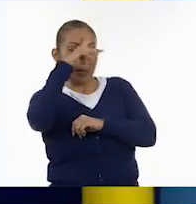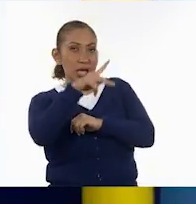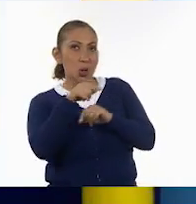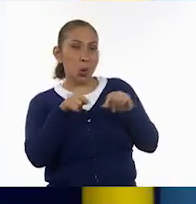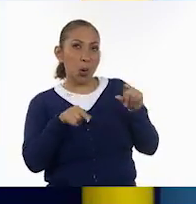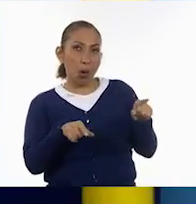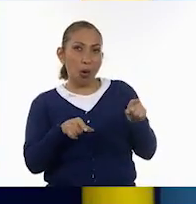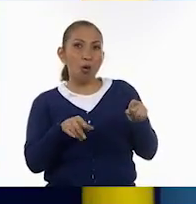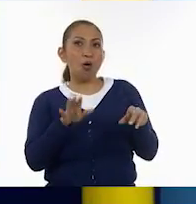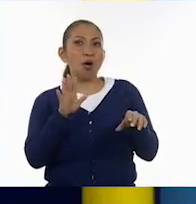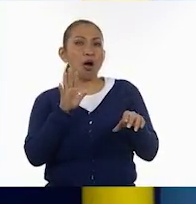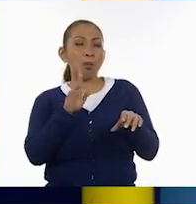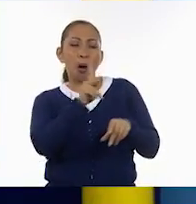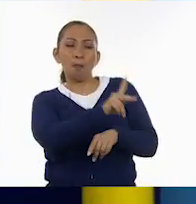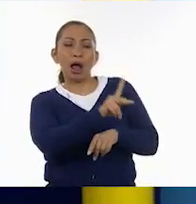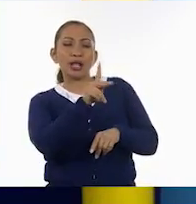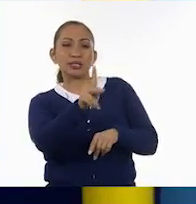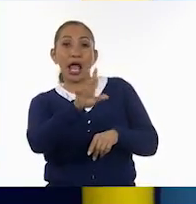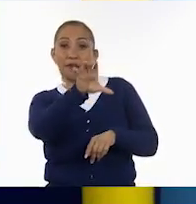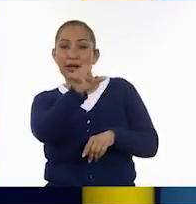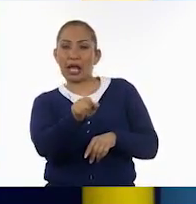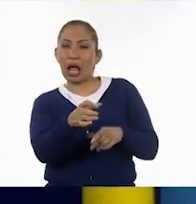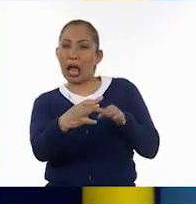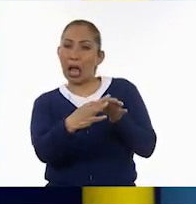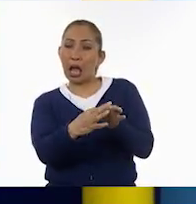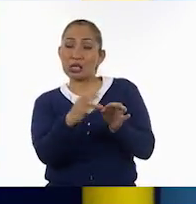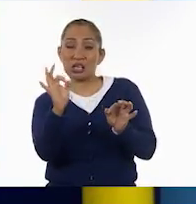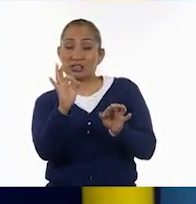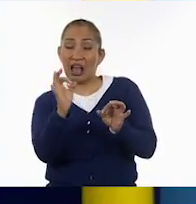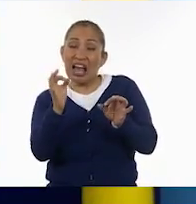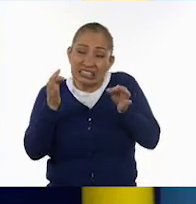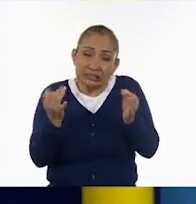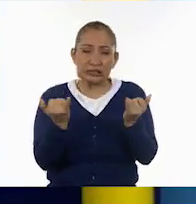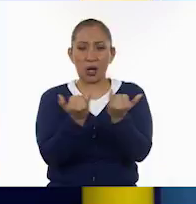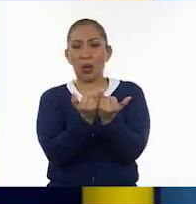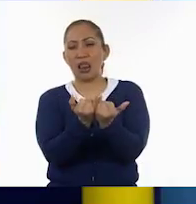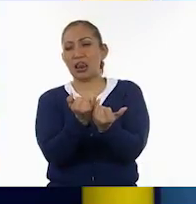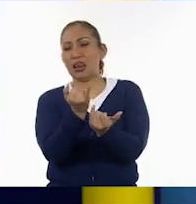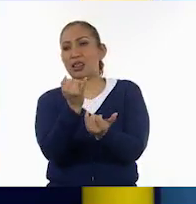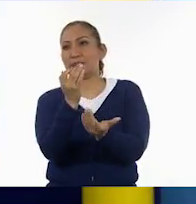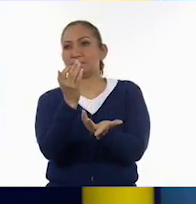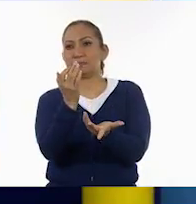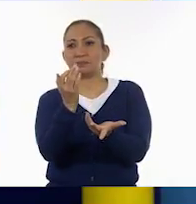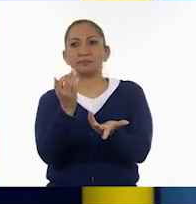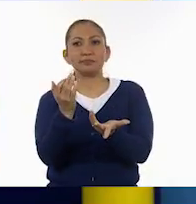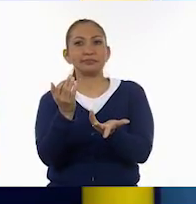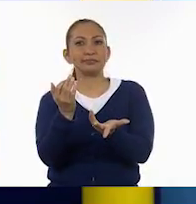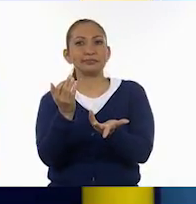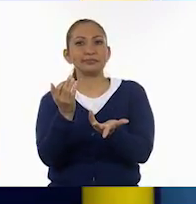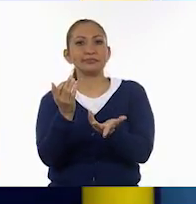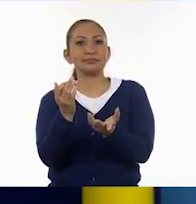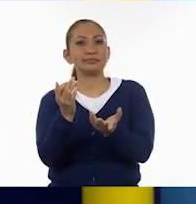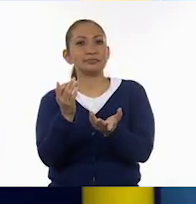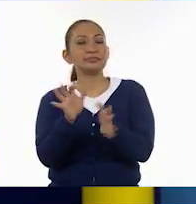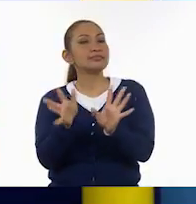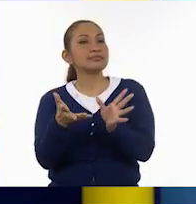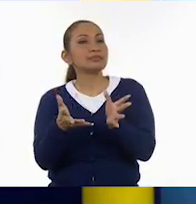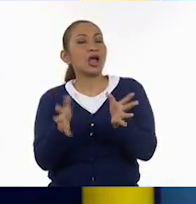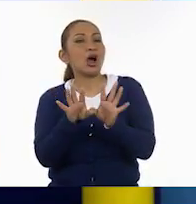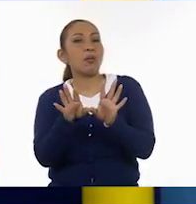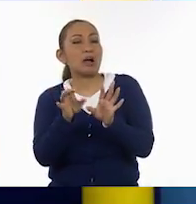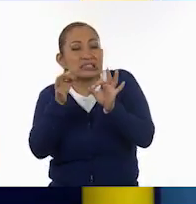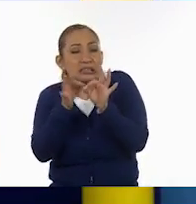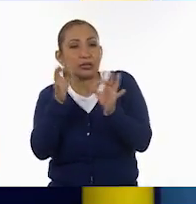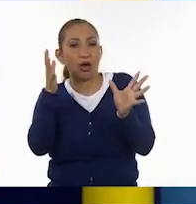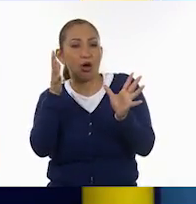México estará algo parecido al de África, a lo mejor y no con esa, pues digamos... Tendencia tan sí, marcada.